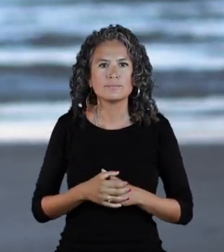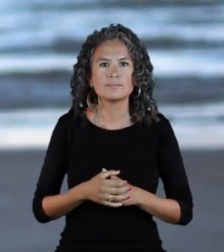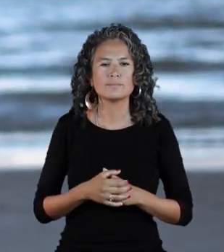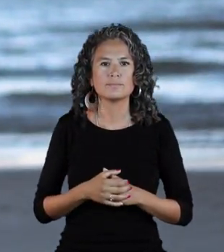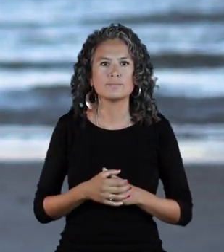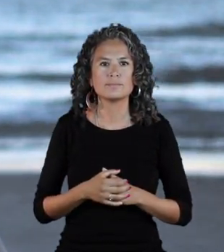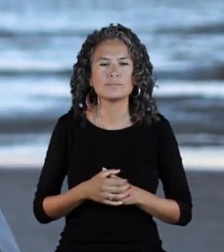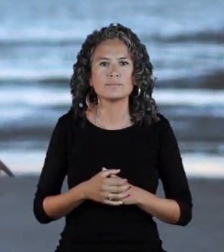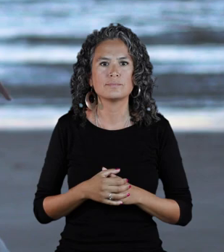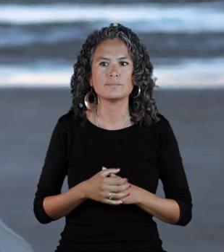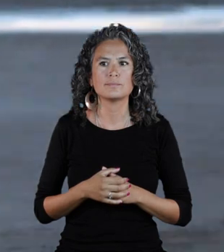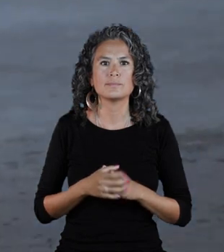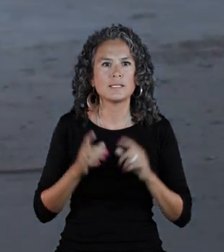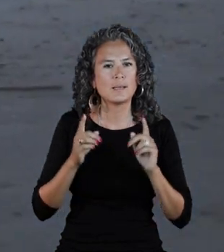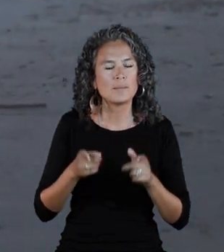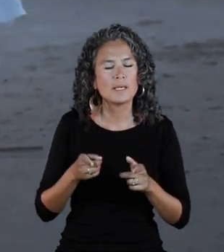y